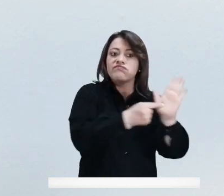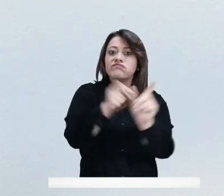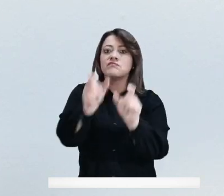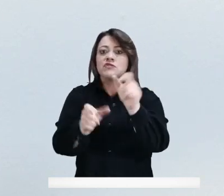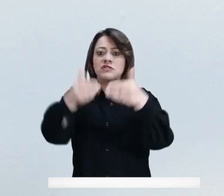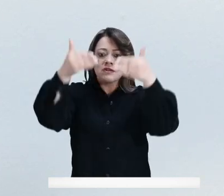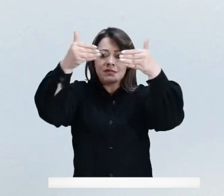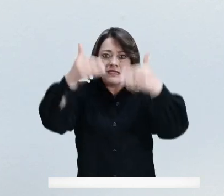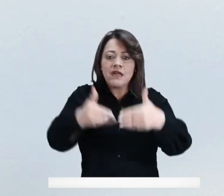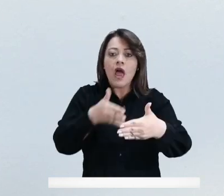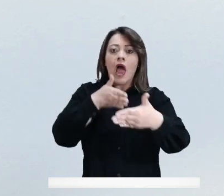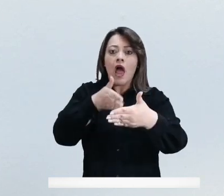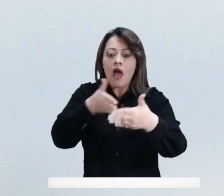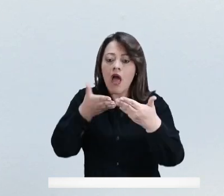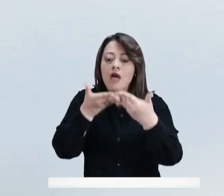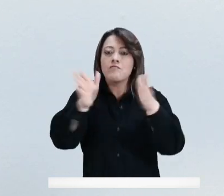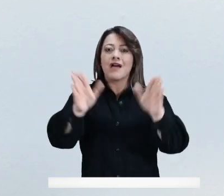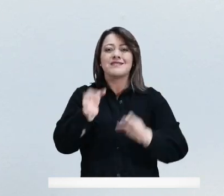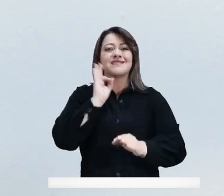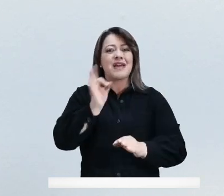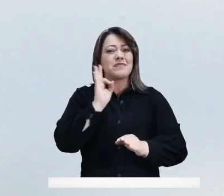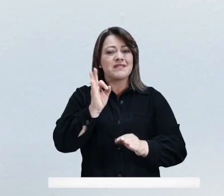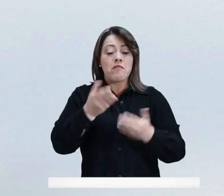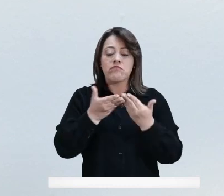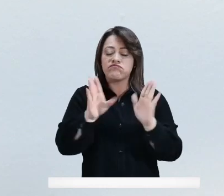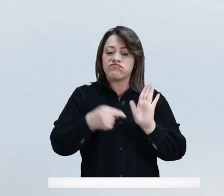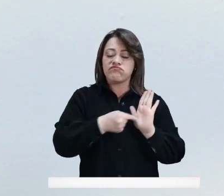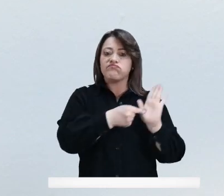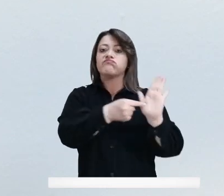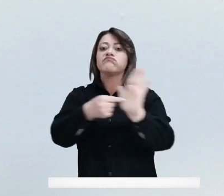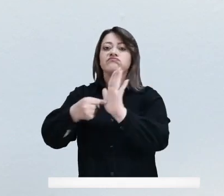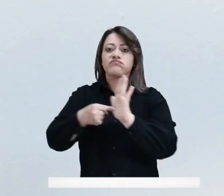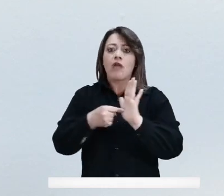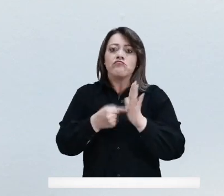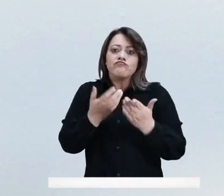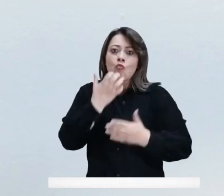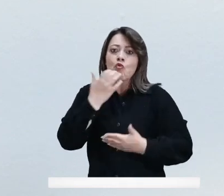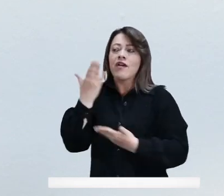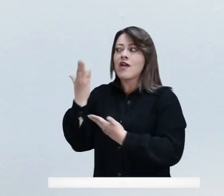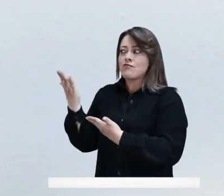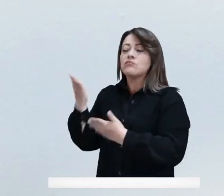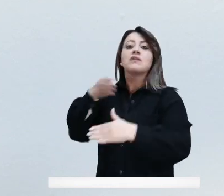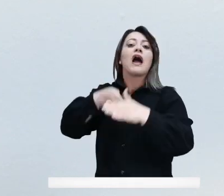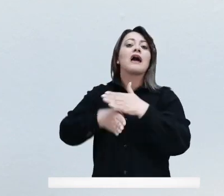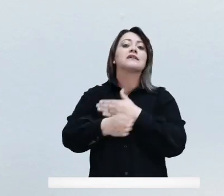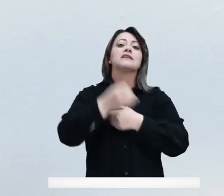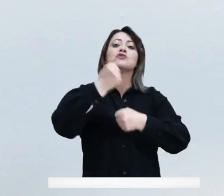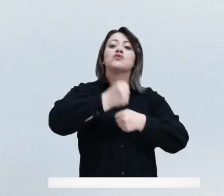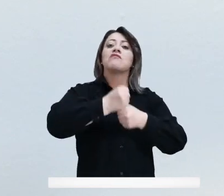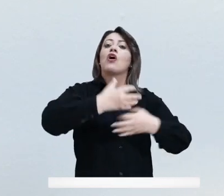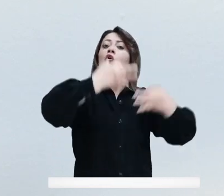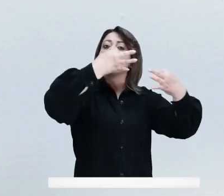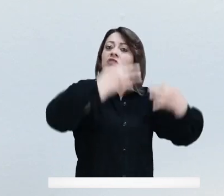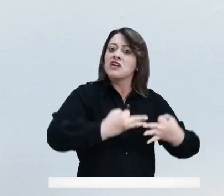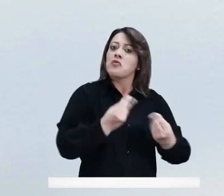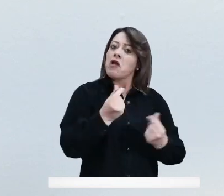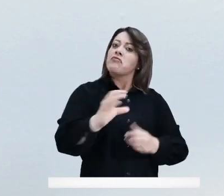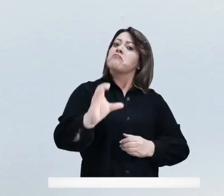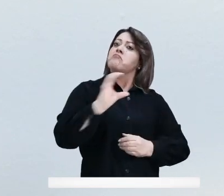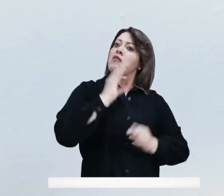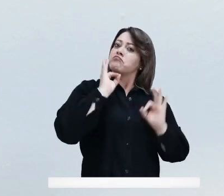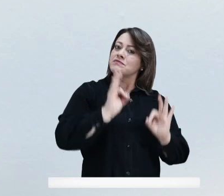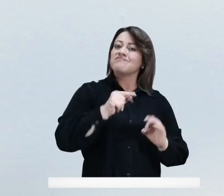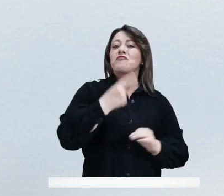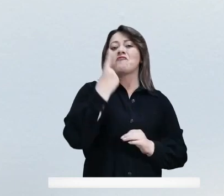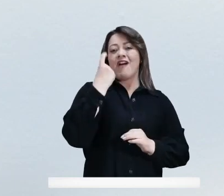con discapacidad, las barreras a las que se enfrentan todos los días, como una de las que acaba de mencionar el concejal, poder acceder a un trabajo digno, bien